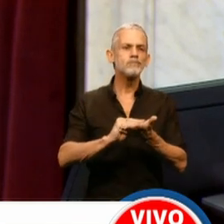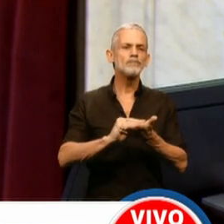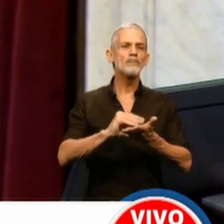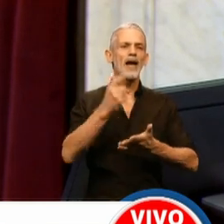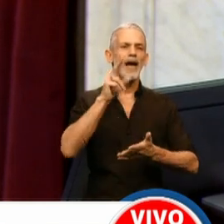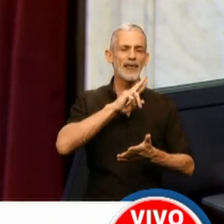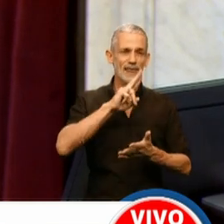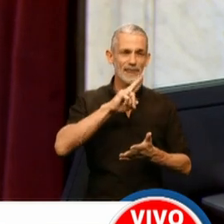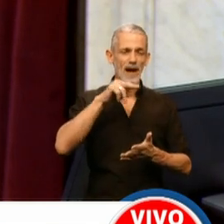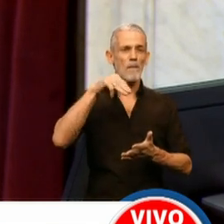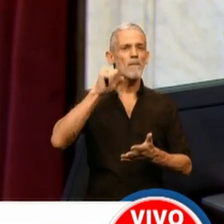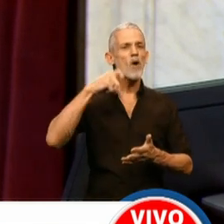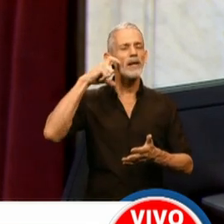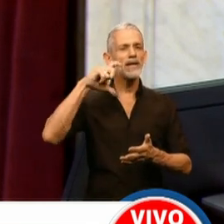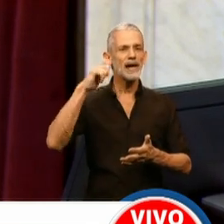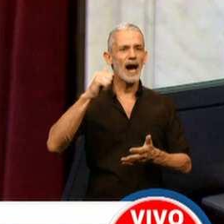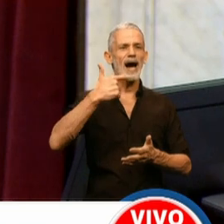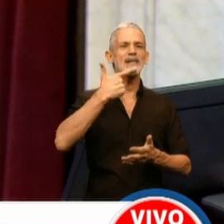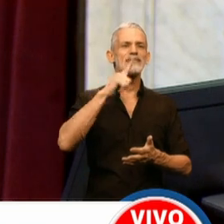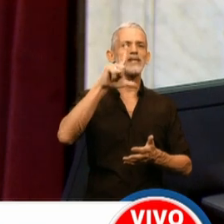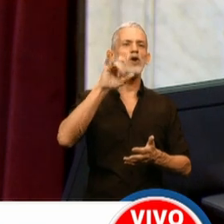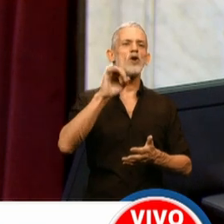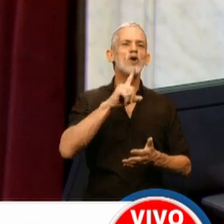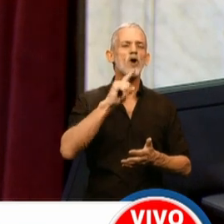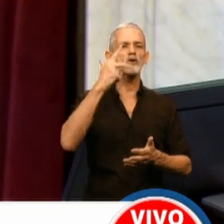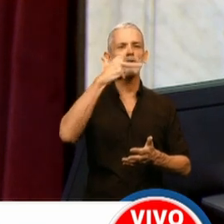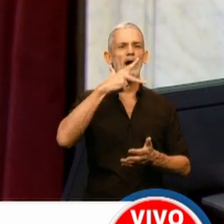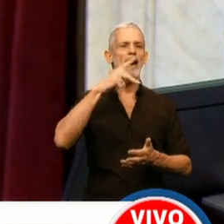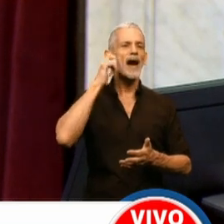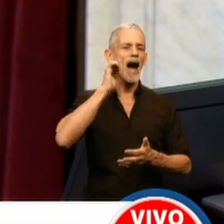la diputada mónica slot hour